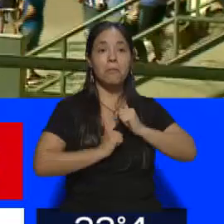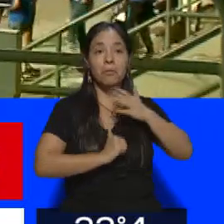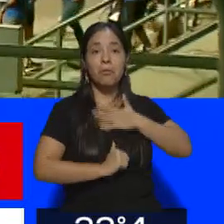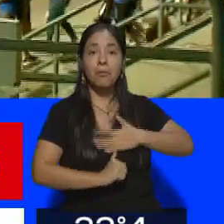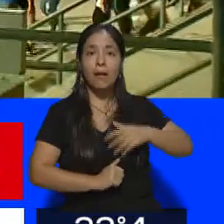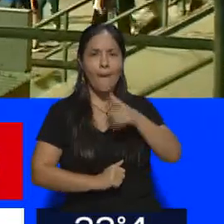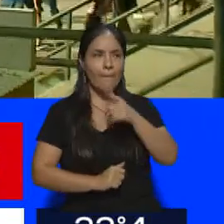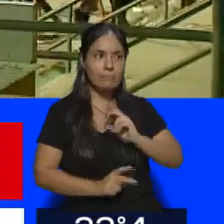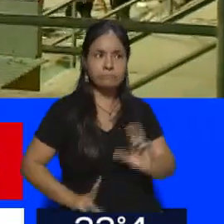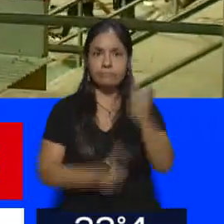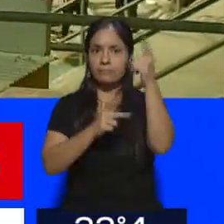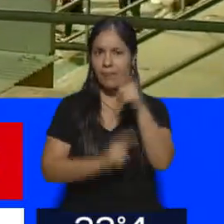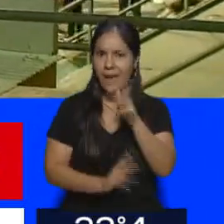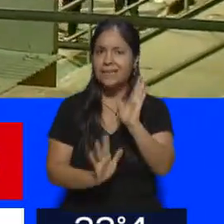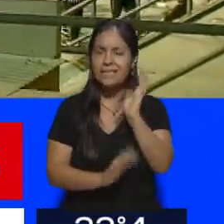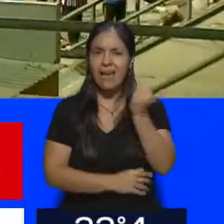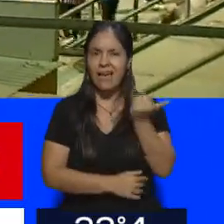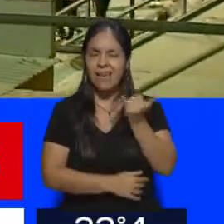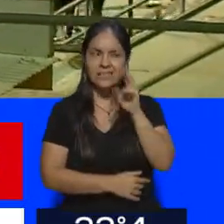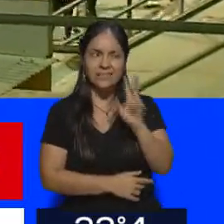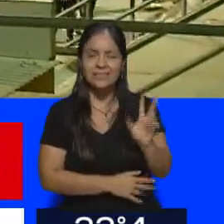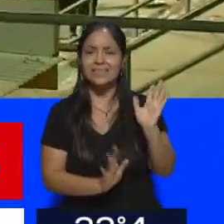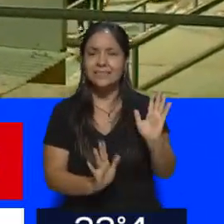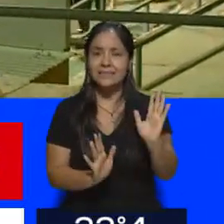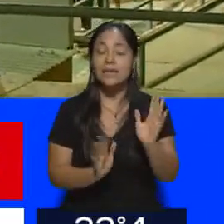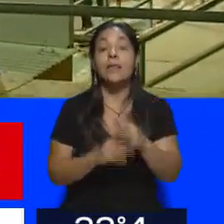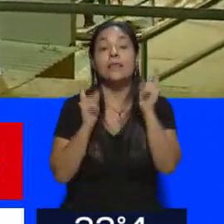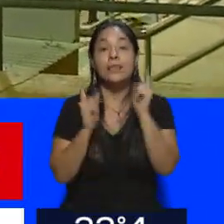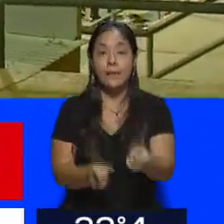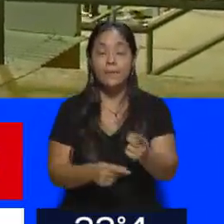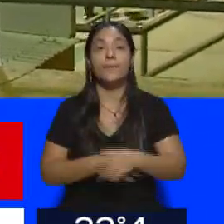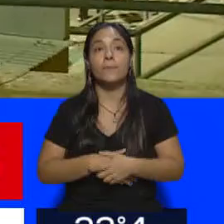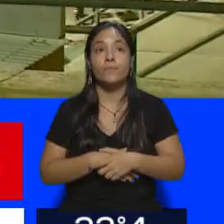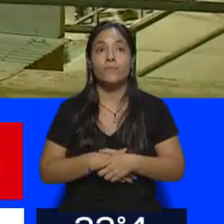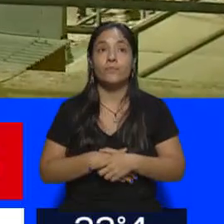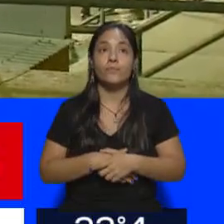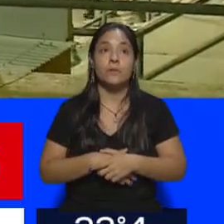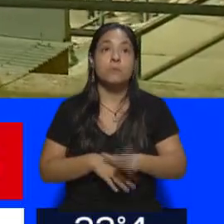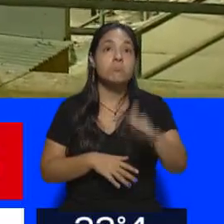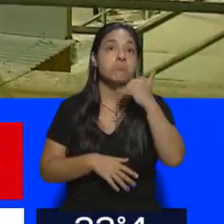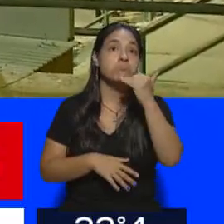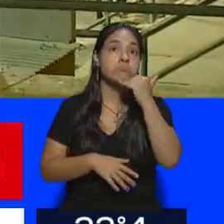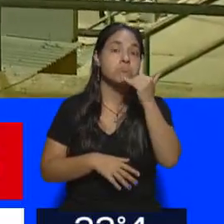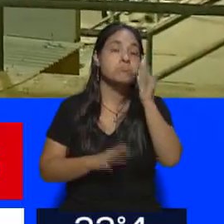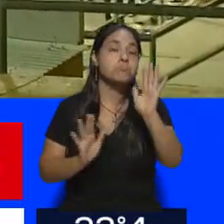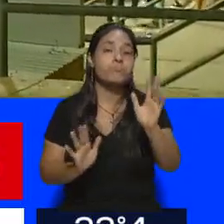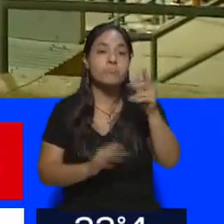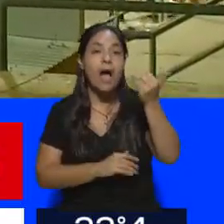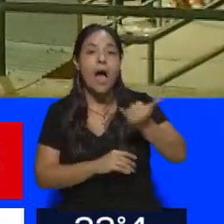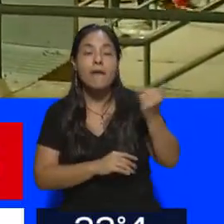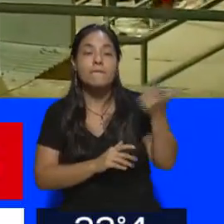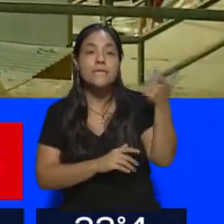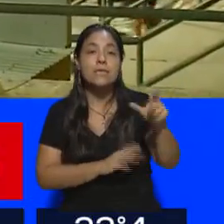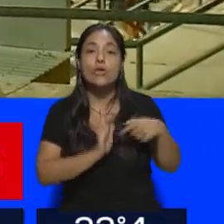orden a la policía y pudieran ingresar. A tal punto, Fernando, no sé si está la imagen por ahí, la vamos a buscar, pero